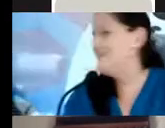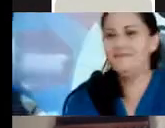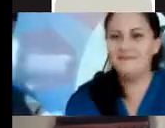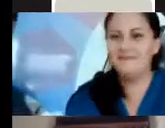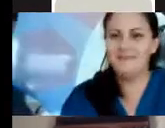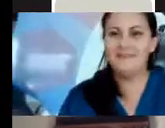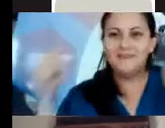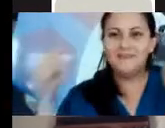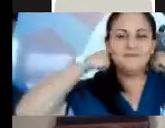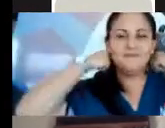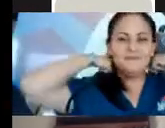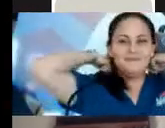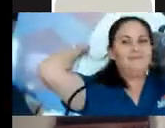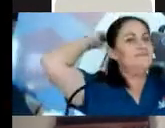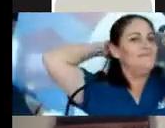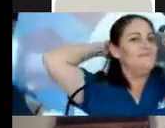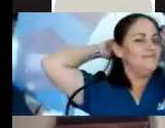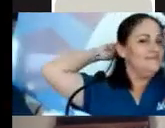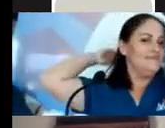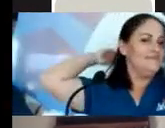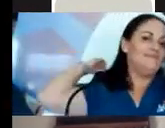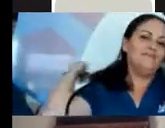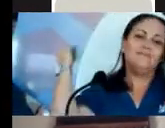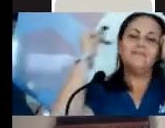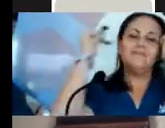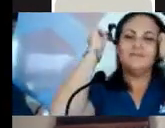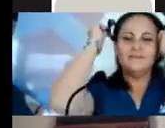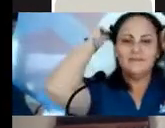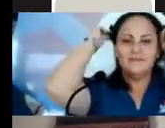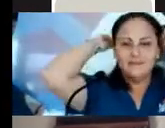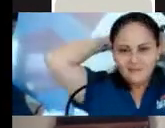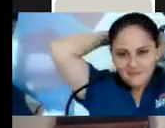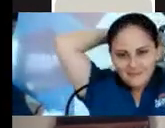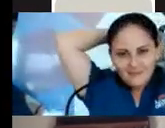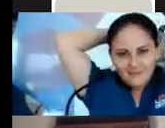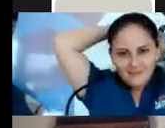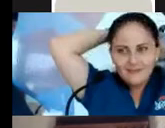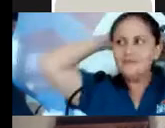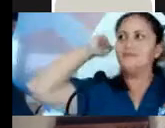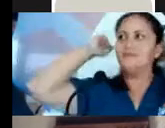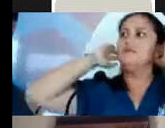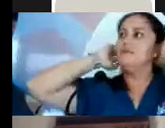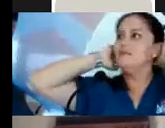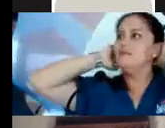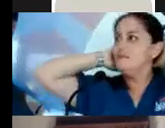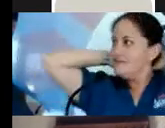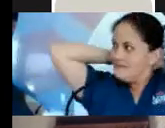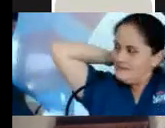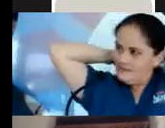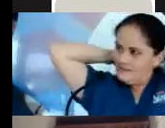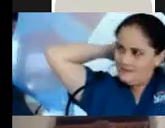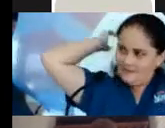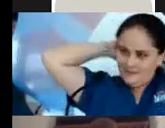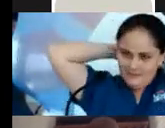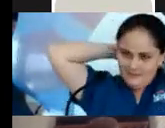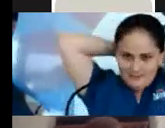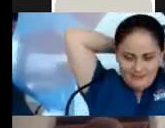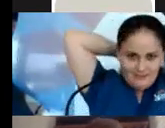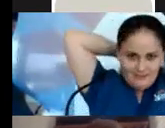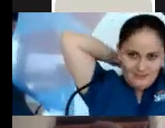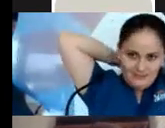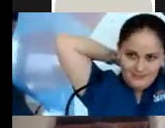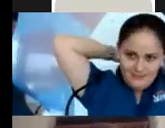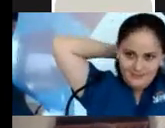prácticamente 365 días al año, salvo este año que fue bisiesto. Lo cierto es que tenemos